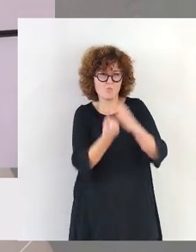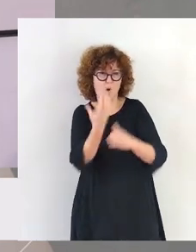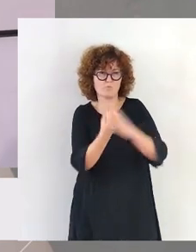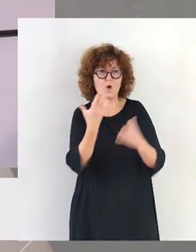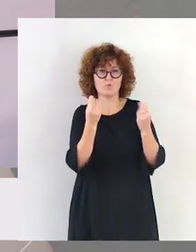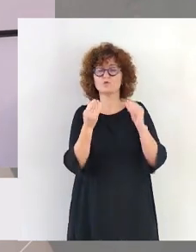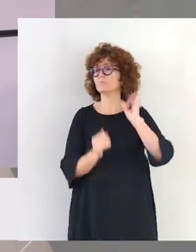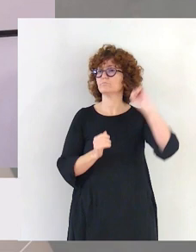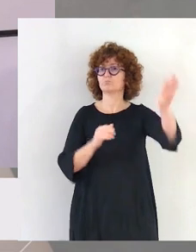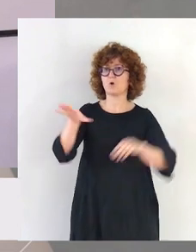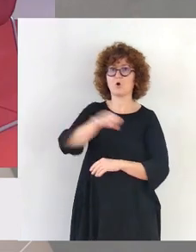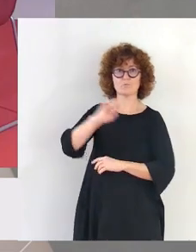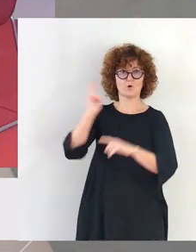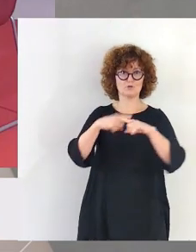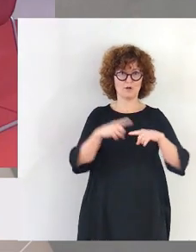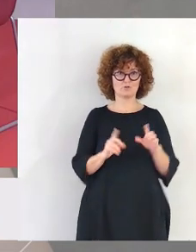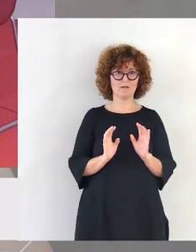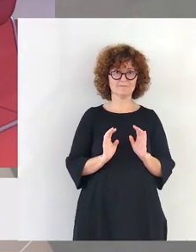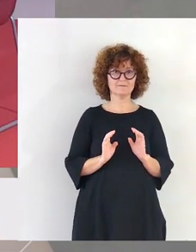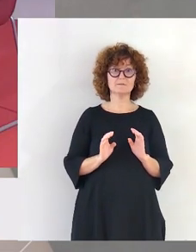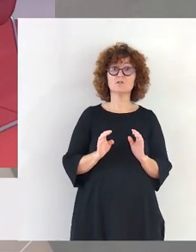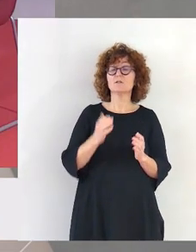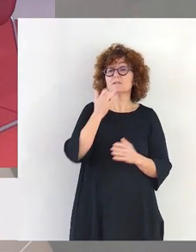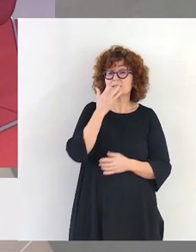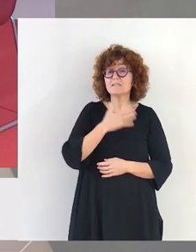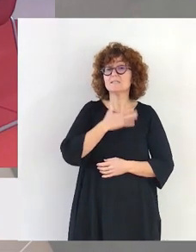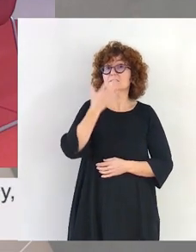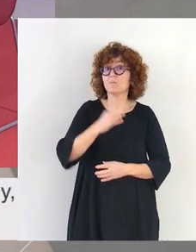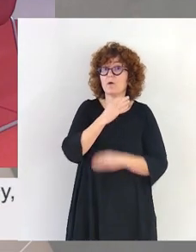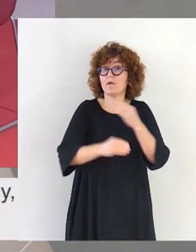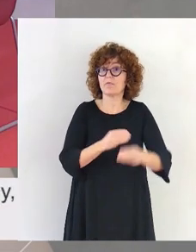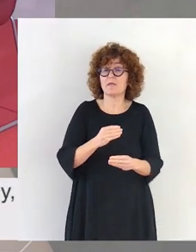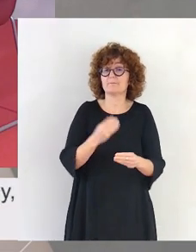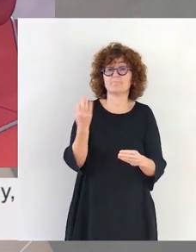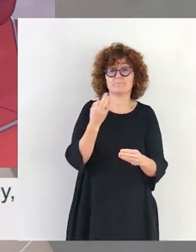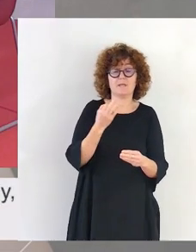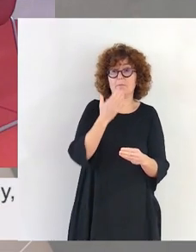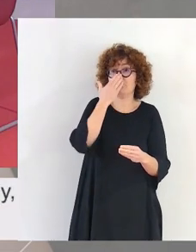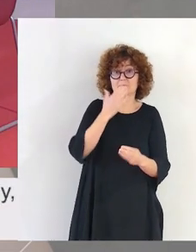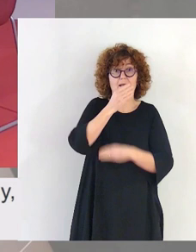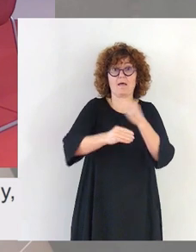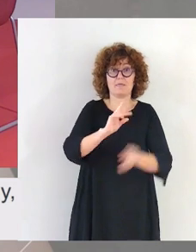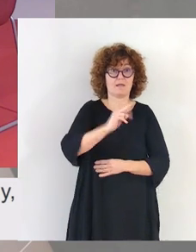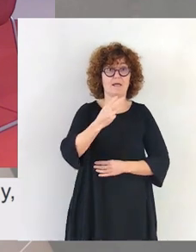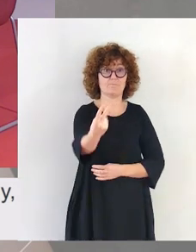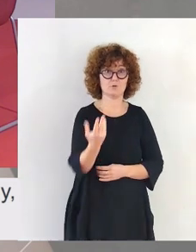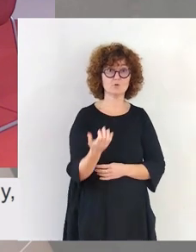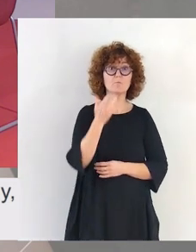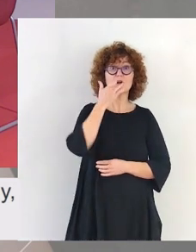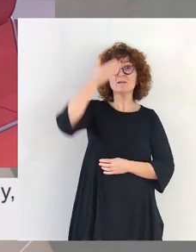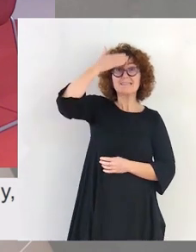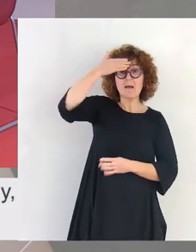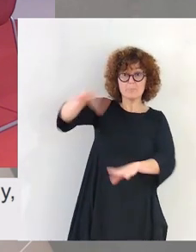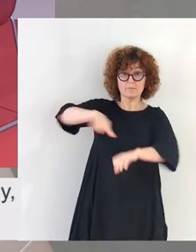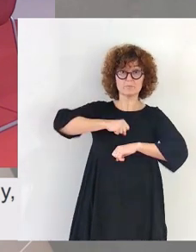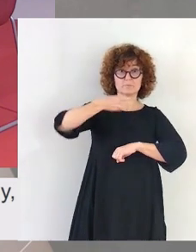esté en condiciones de poderlo hacer pues no puede ignorar eh Esa realidad y esa realidad está ahí eh el señor Trump llegó a la presidencia